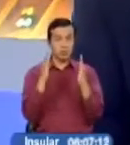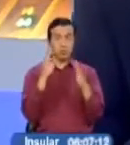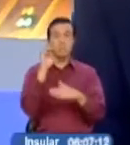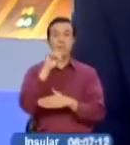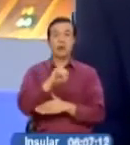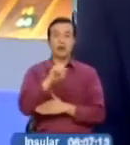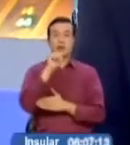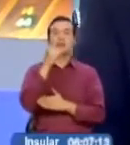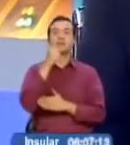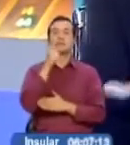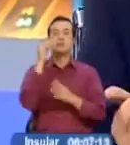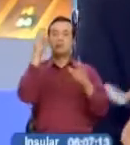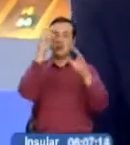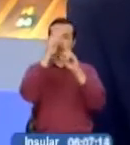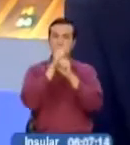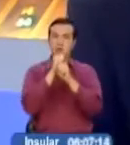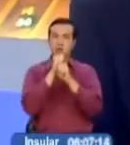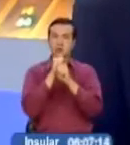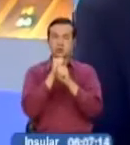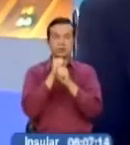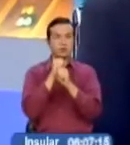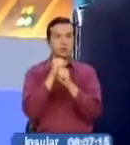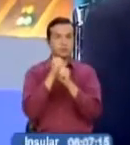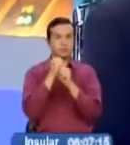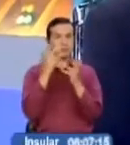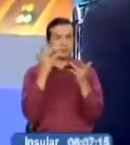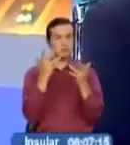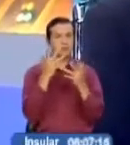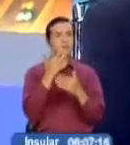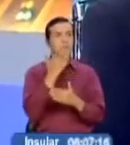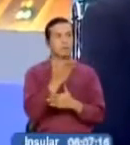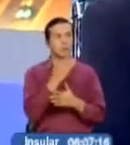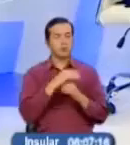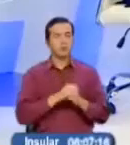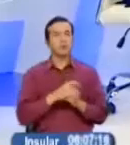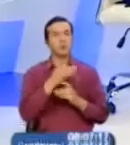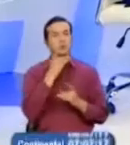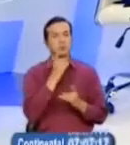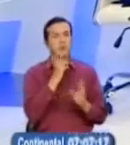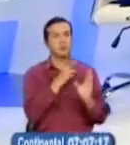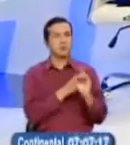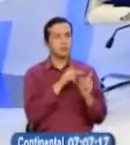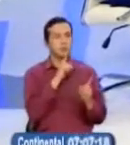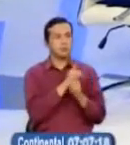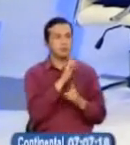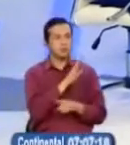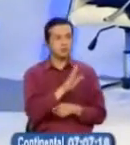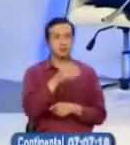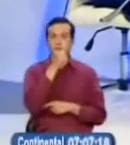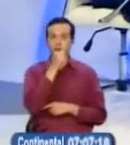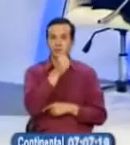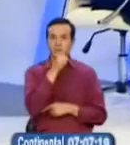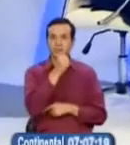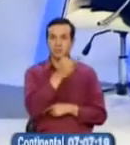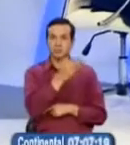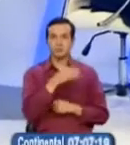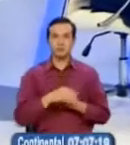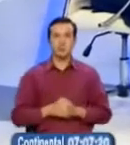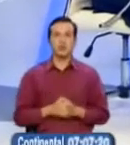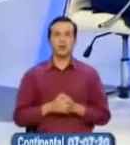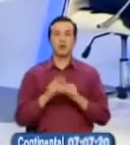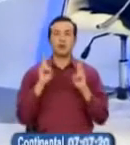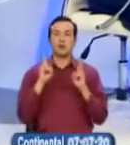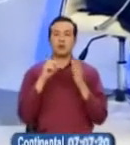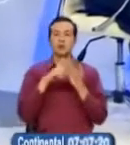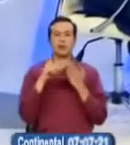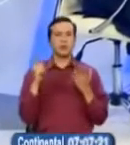martes, 10 de la noche o 22 horas. Juan Fernando Terán, qué gusto tenerte acá en Pensamiento Crítico. El sistema